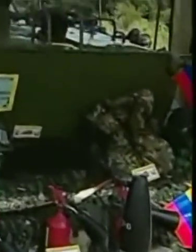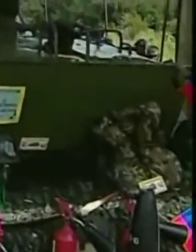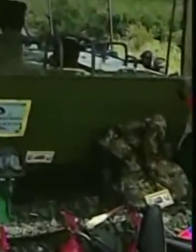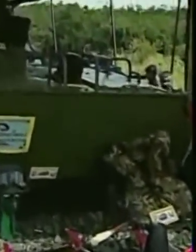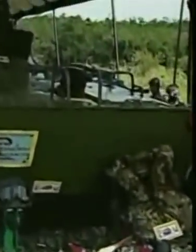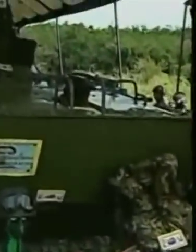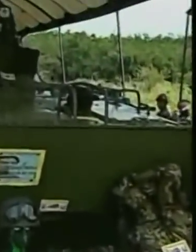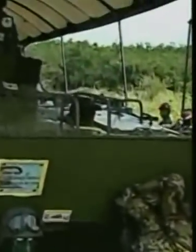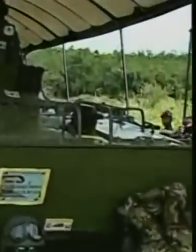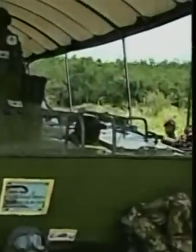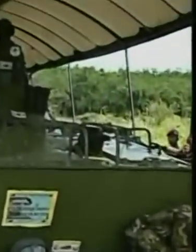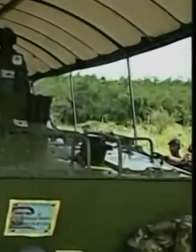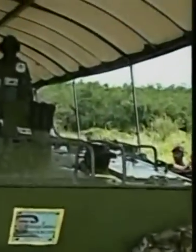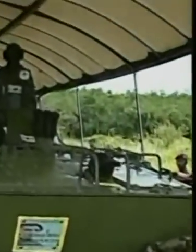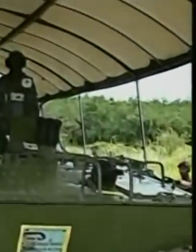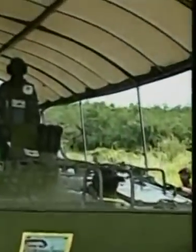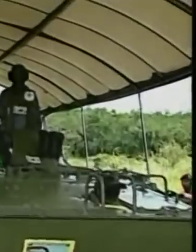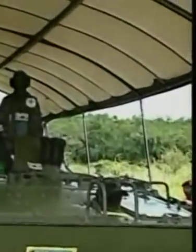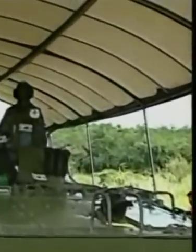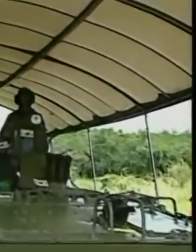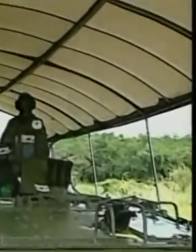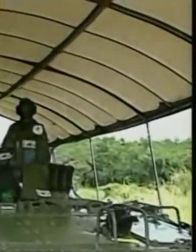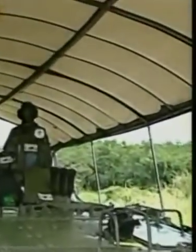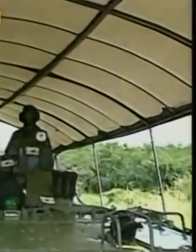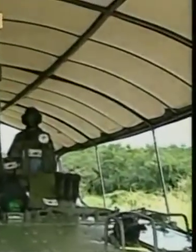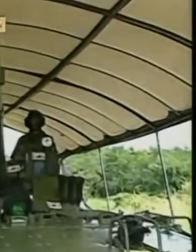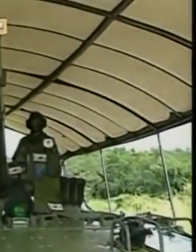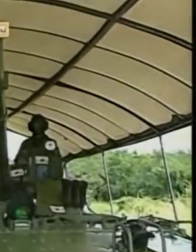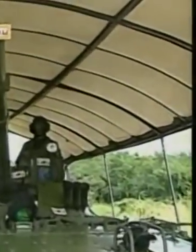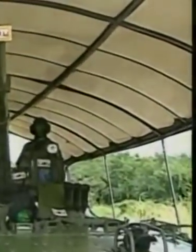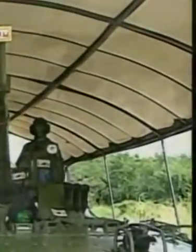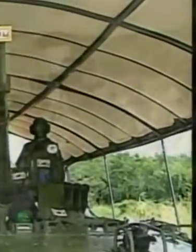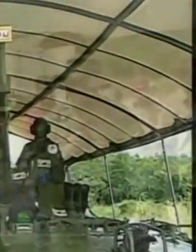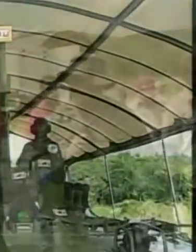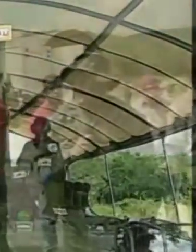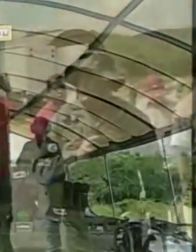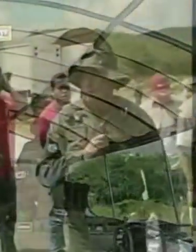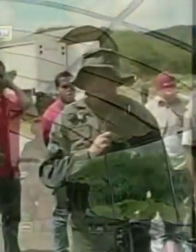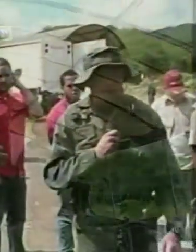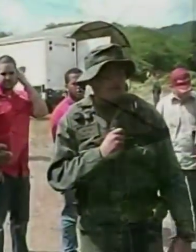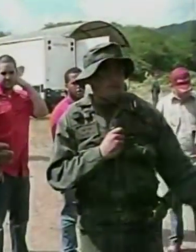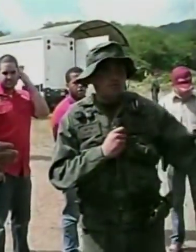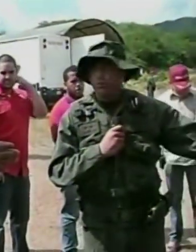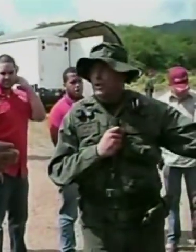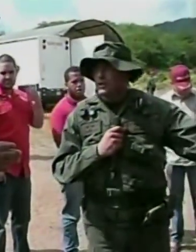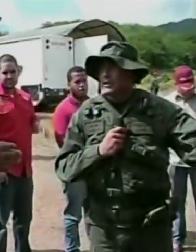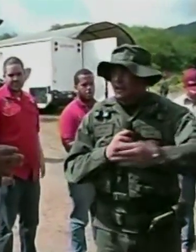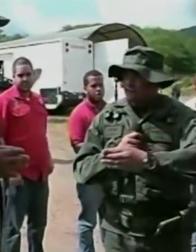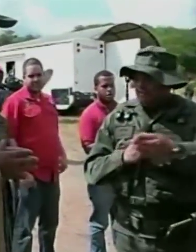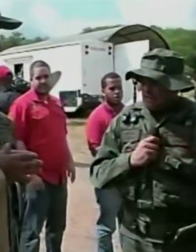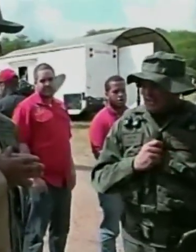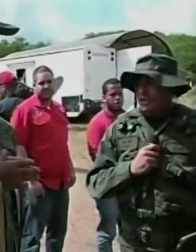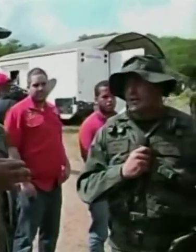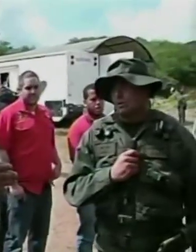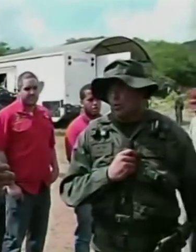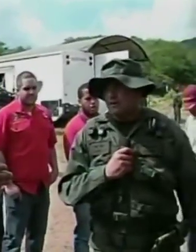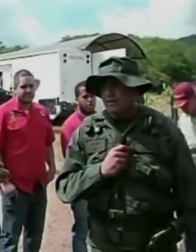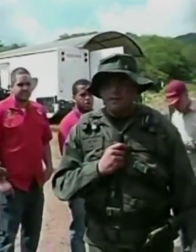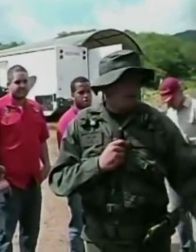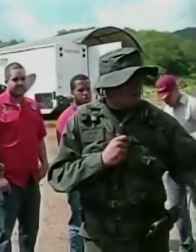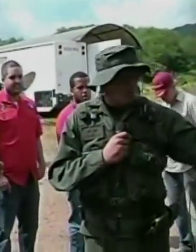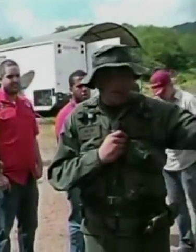7.72x54. Es una ametralladora letal para fuego maniobra y fuego rasante, para destruir infantería